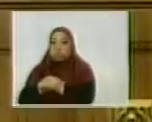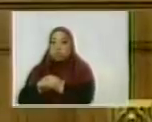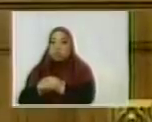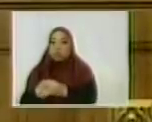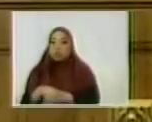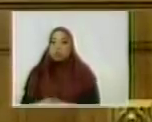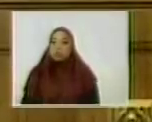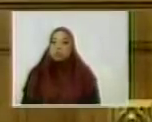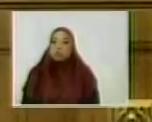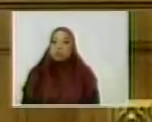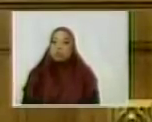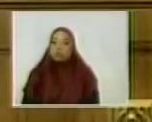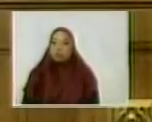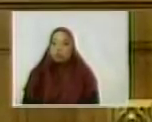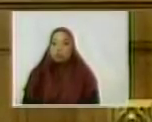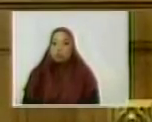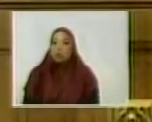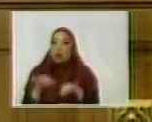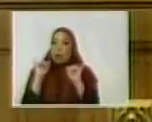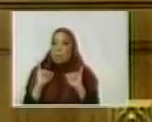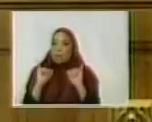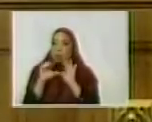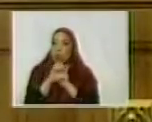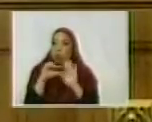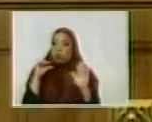prisión. Y ese mismo artículo